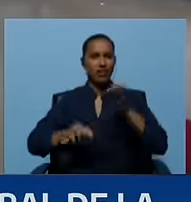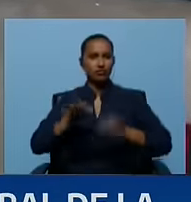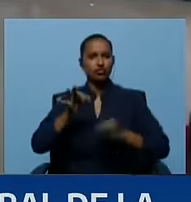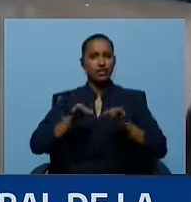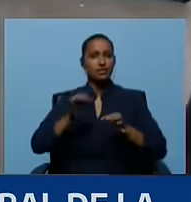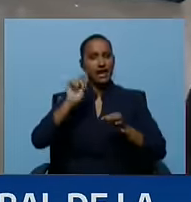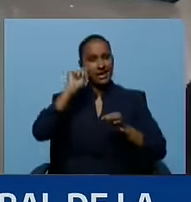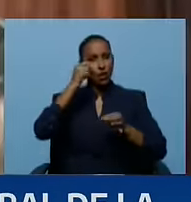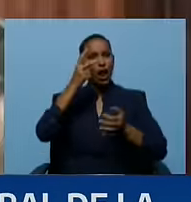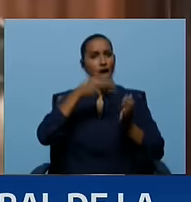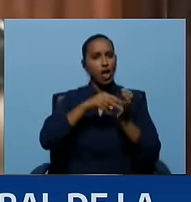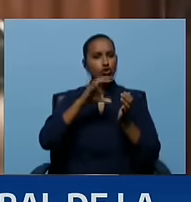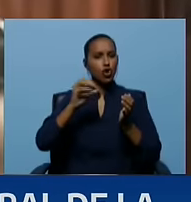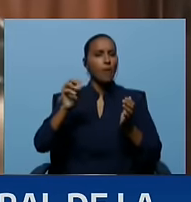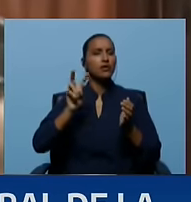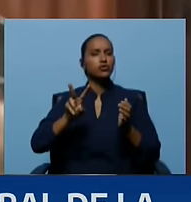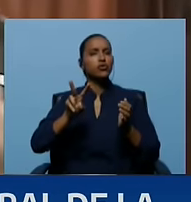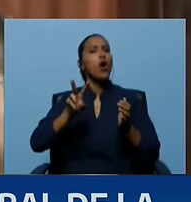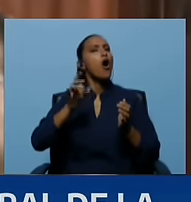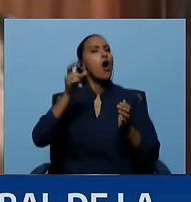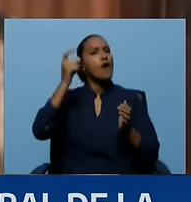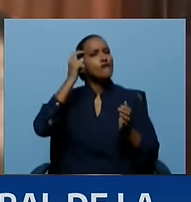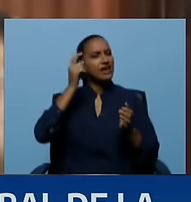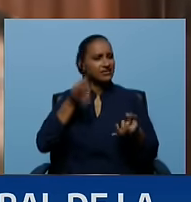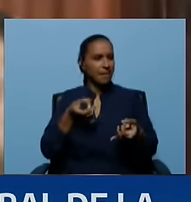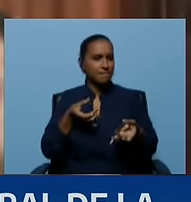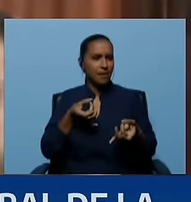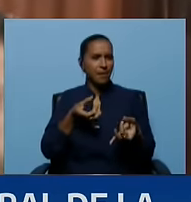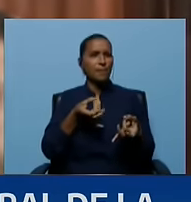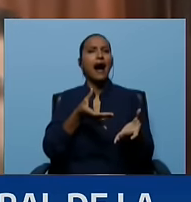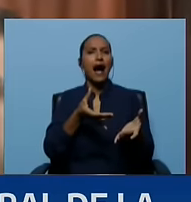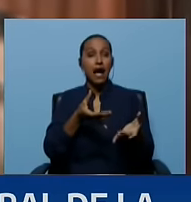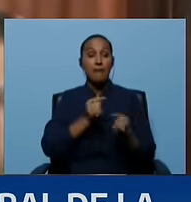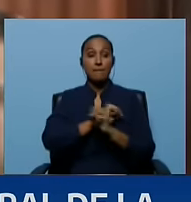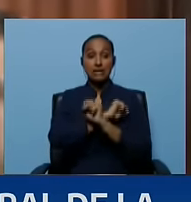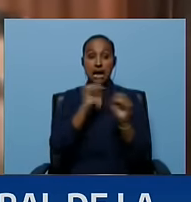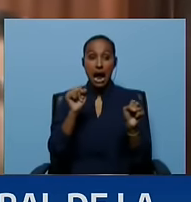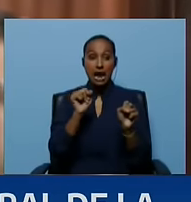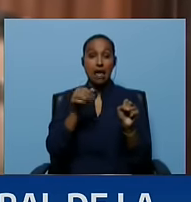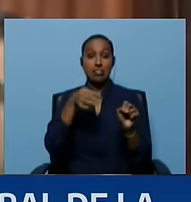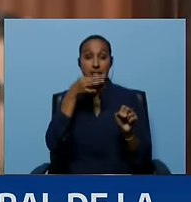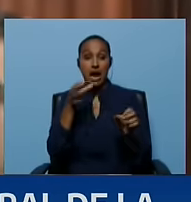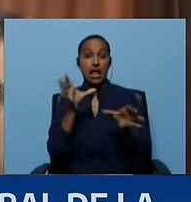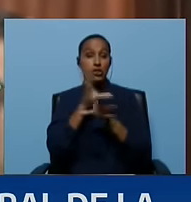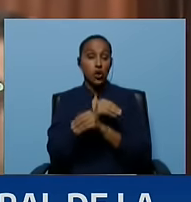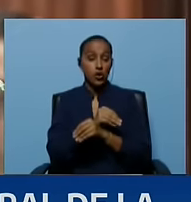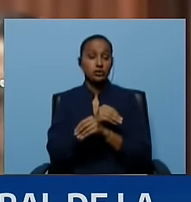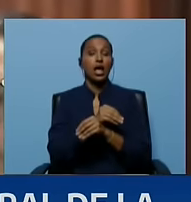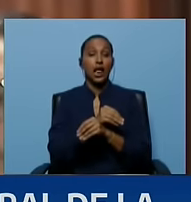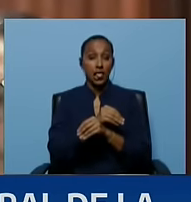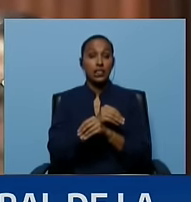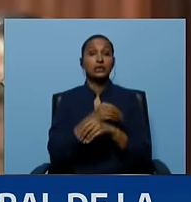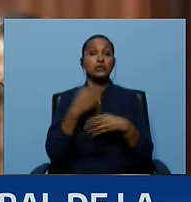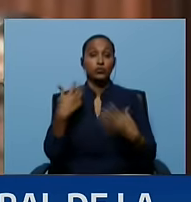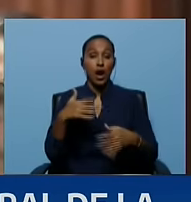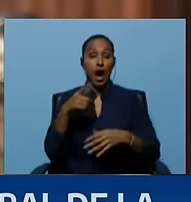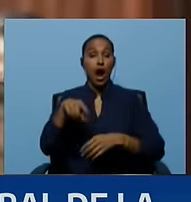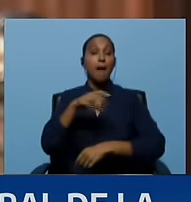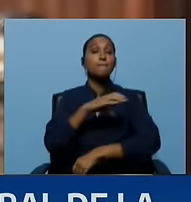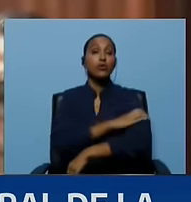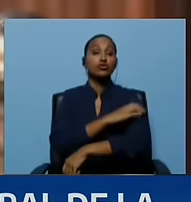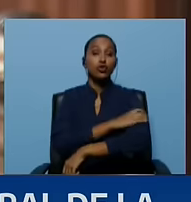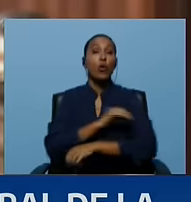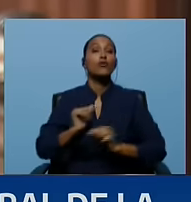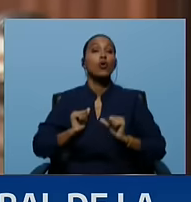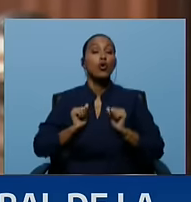aquellas, guarimbas de mañana, tarde y noche. Nos tenían sectores opositores cuando comenzaron